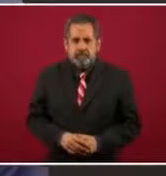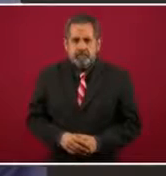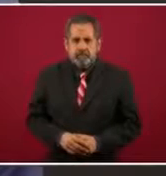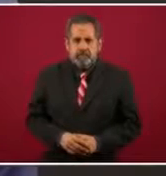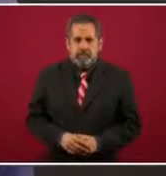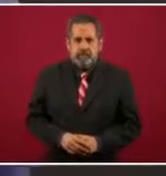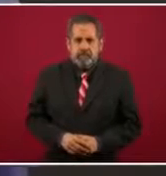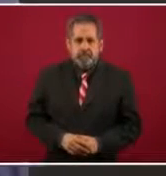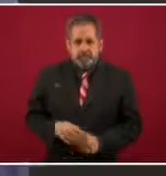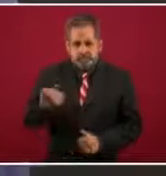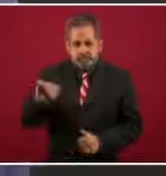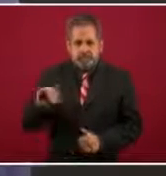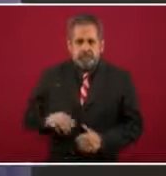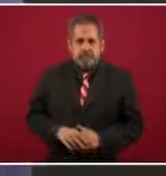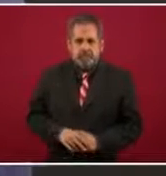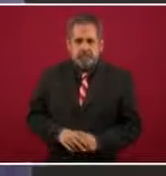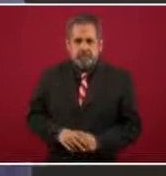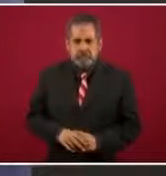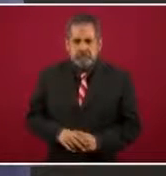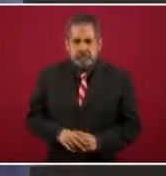¿Sí?